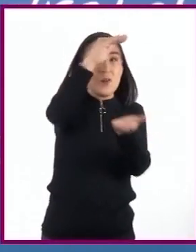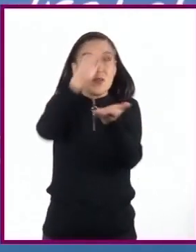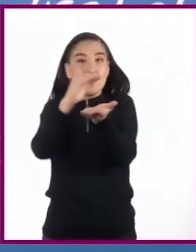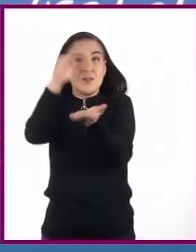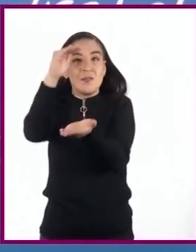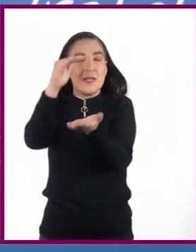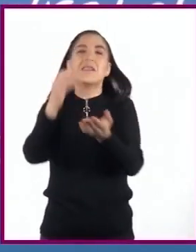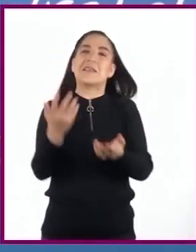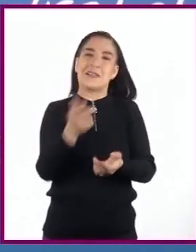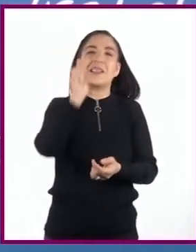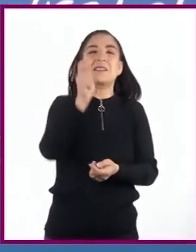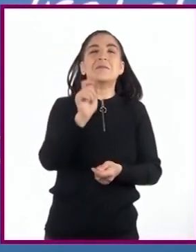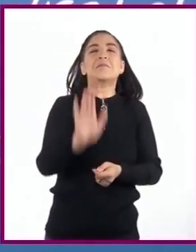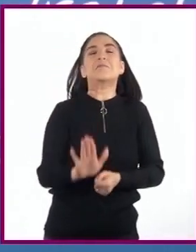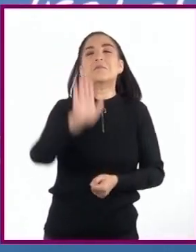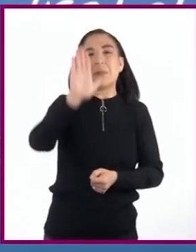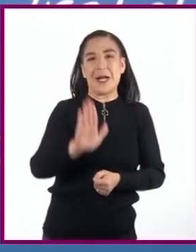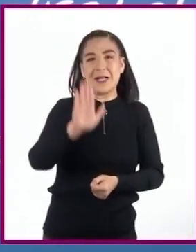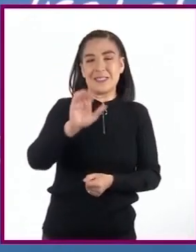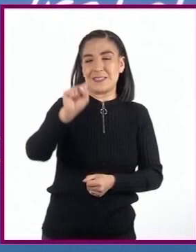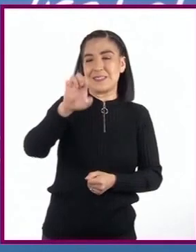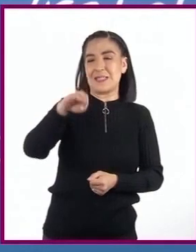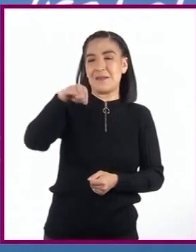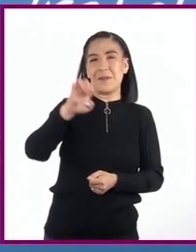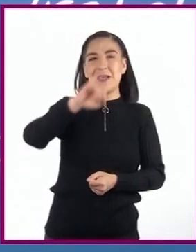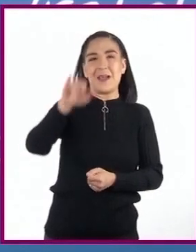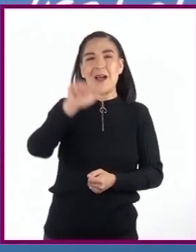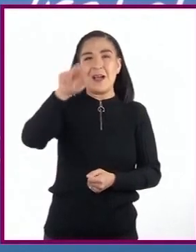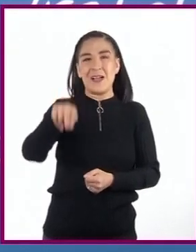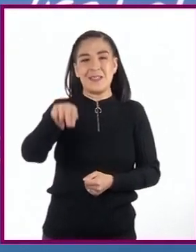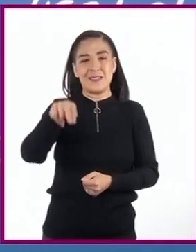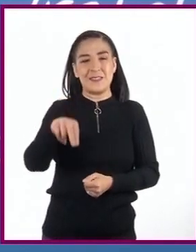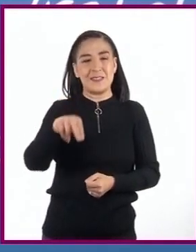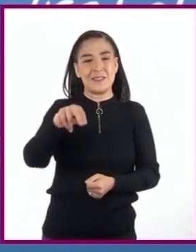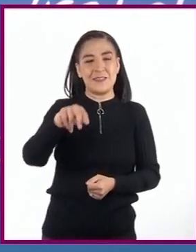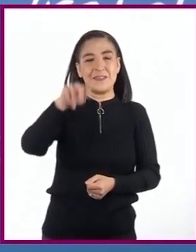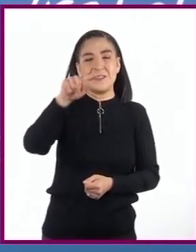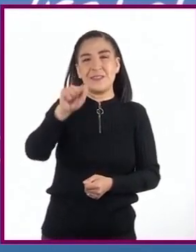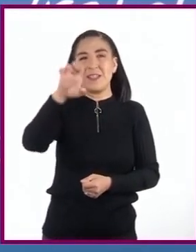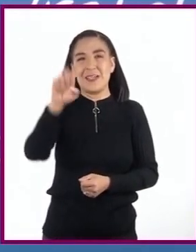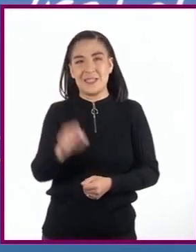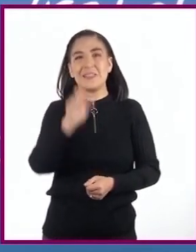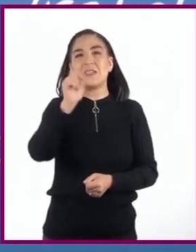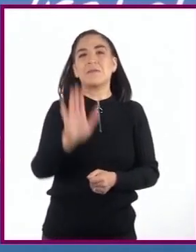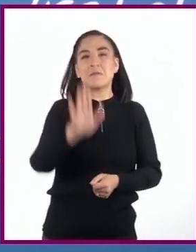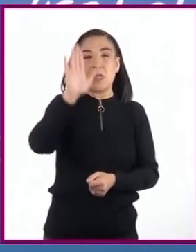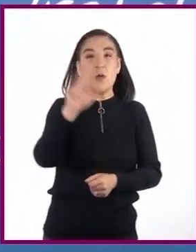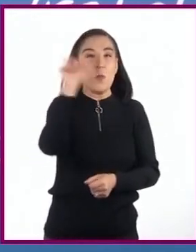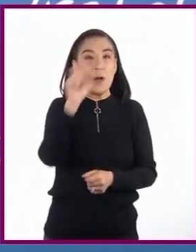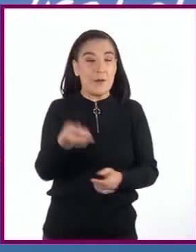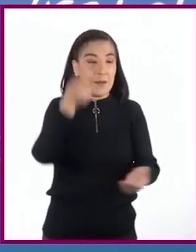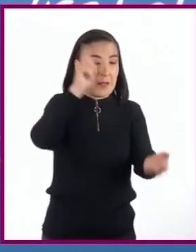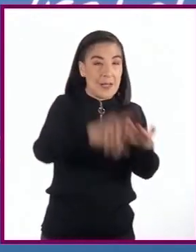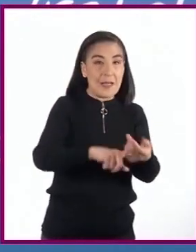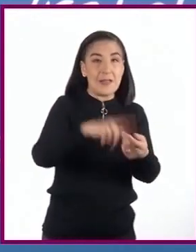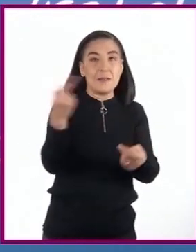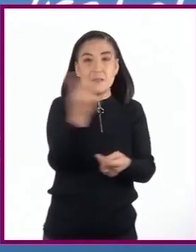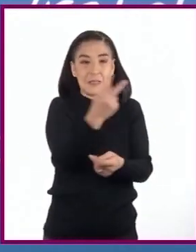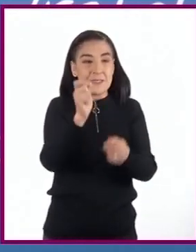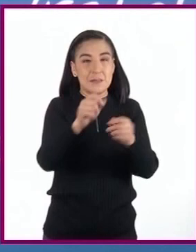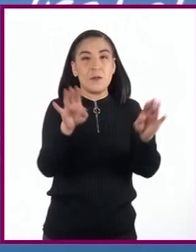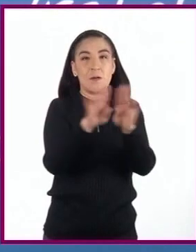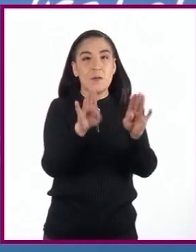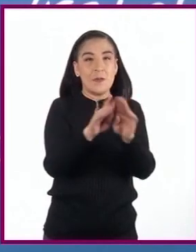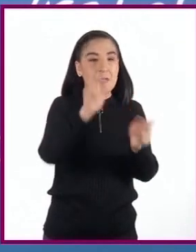semejantes entre sí. Entonces la semejanza en las figuras geométricas se presenta cuando éstas guardan una proporción o